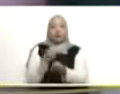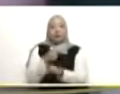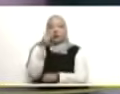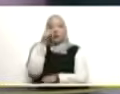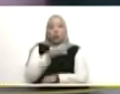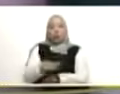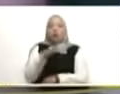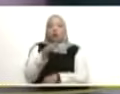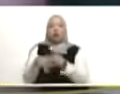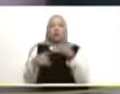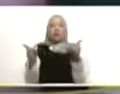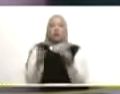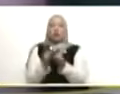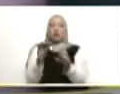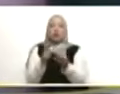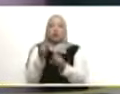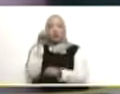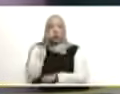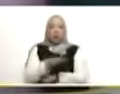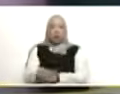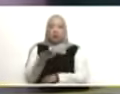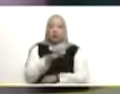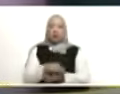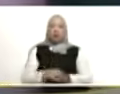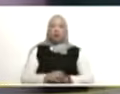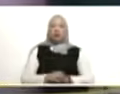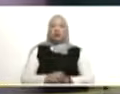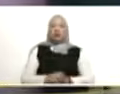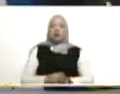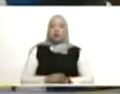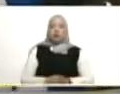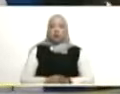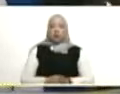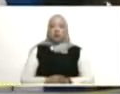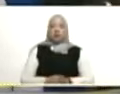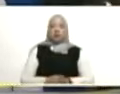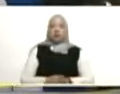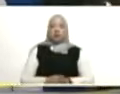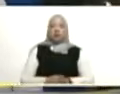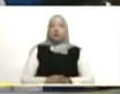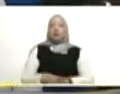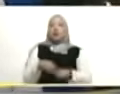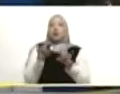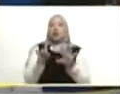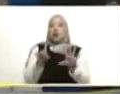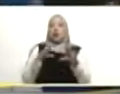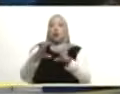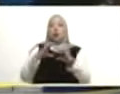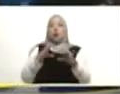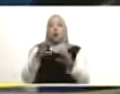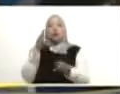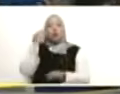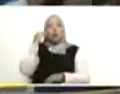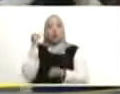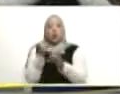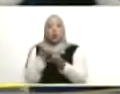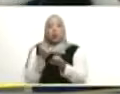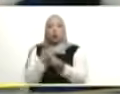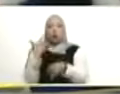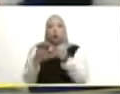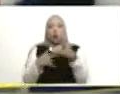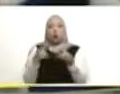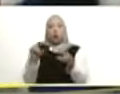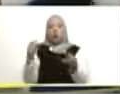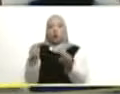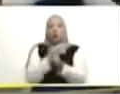en cortometrajes de nuestro país. Correcto. Vértice 6, comunicación y redes sociales. Ustedes tienen que ser los